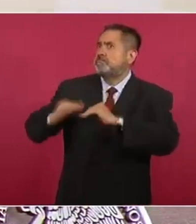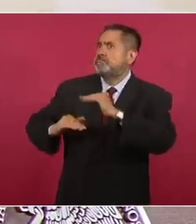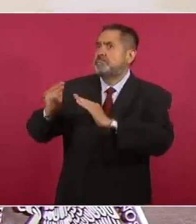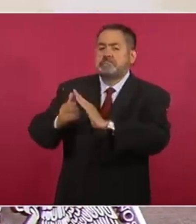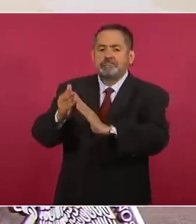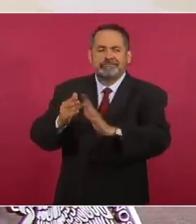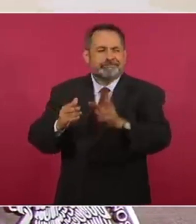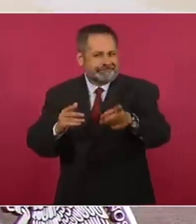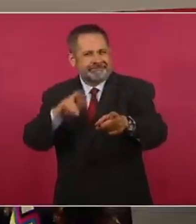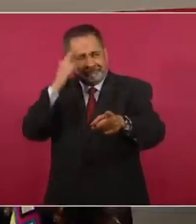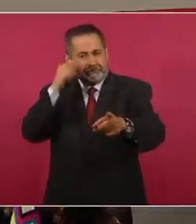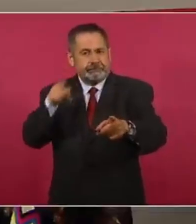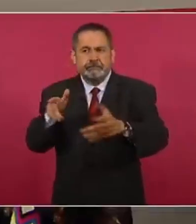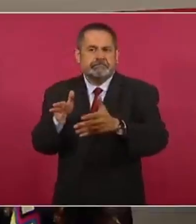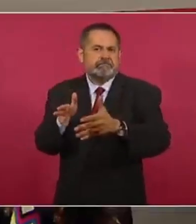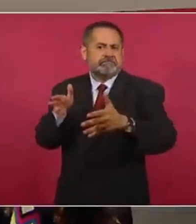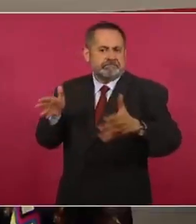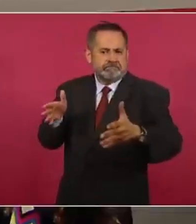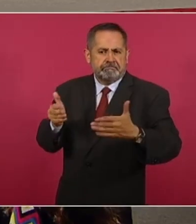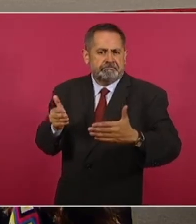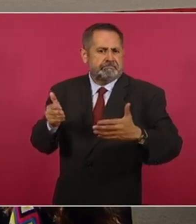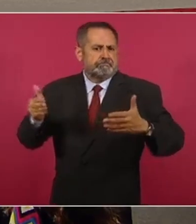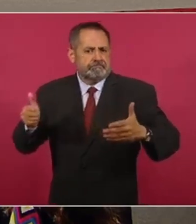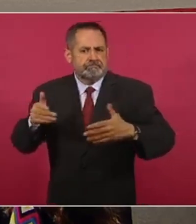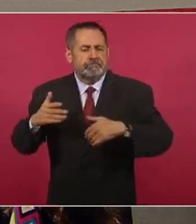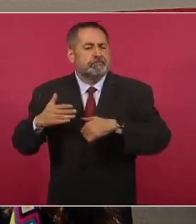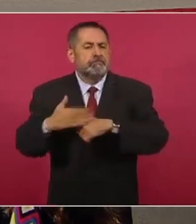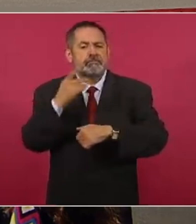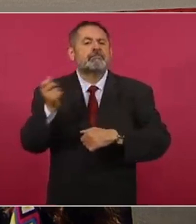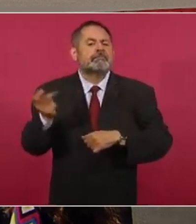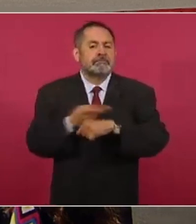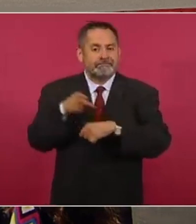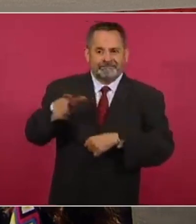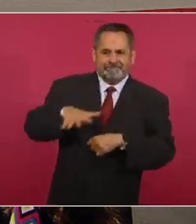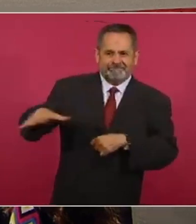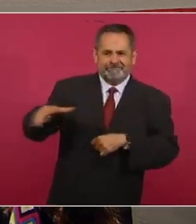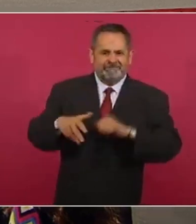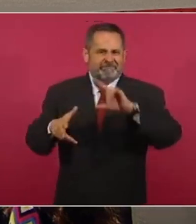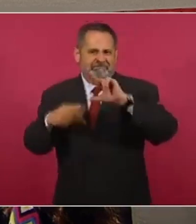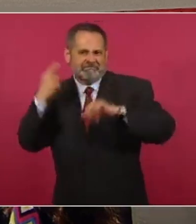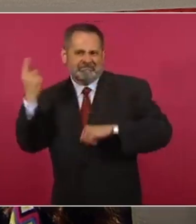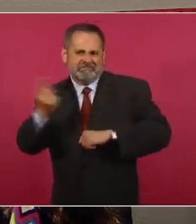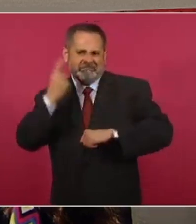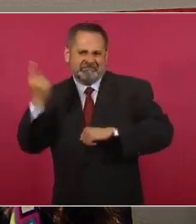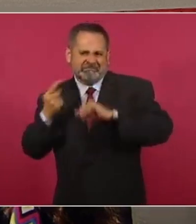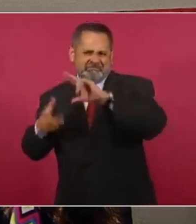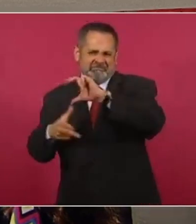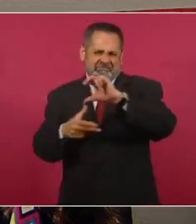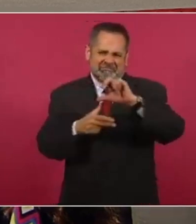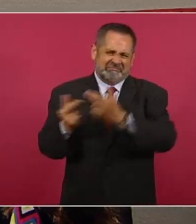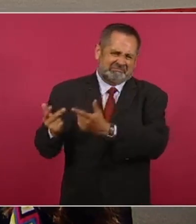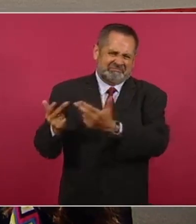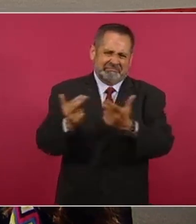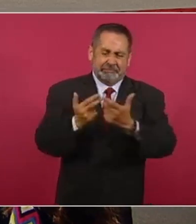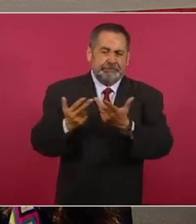producto su ampliación su remodelación por los huracanes que ocurrió en ese año y que había tenido un